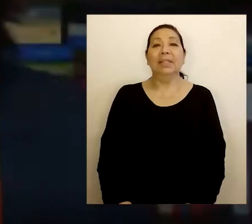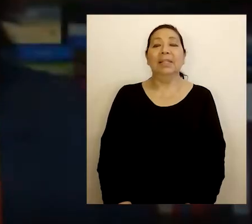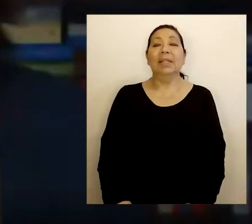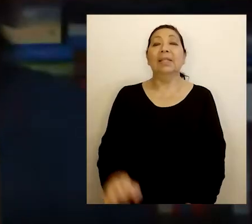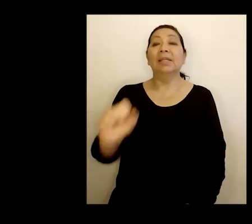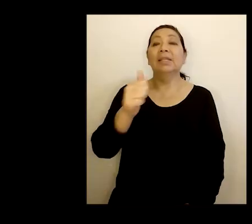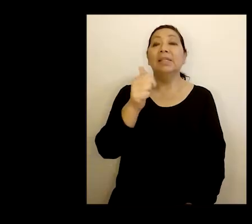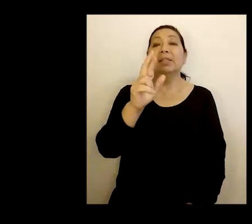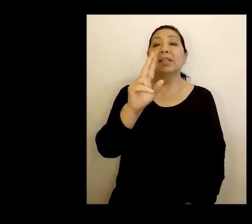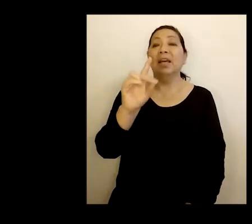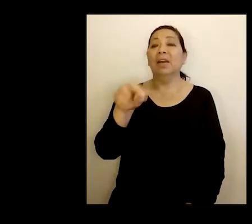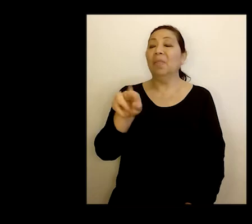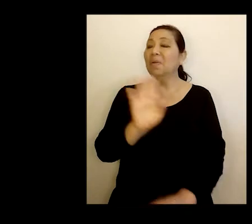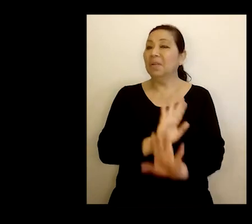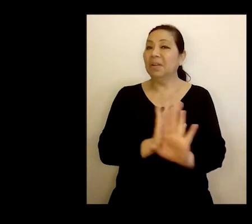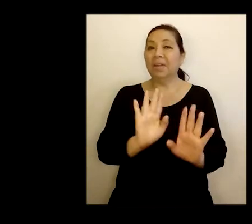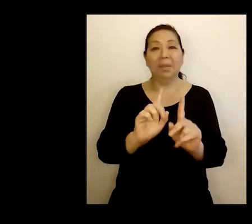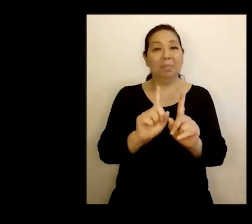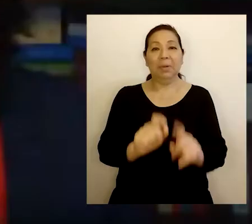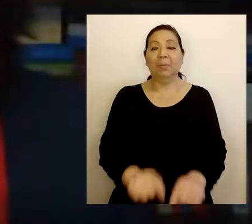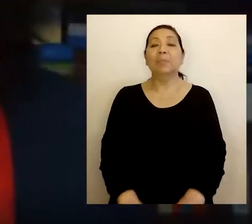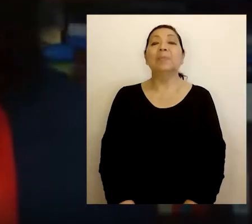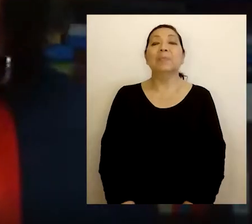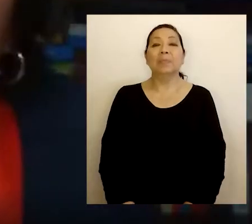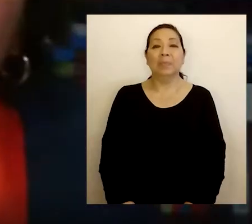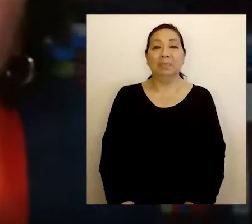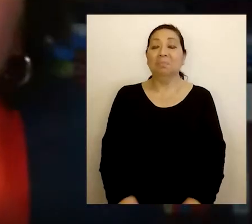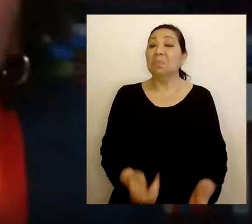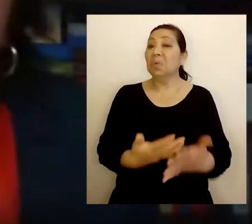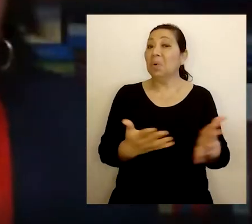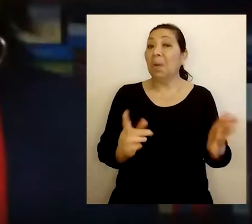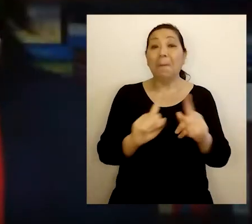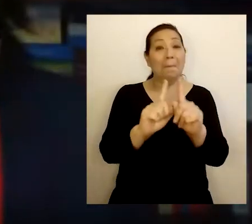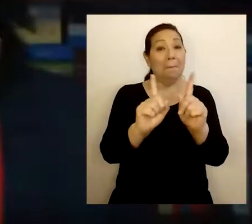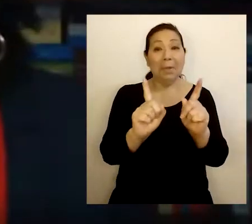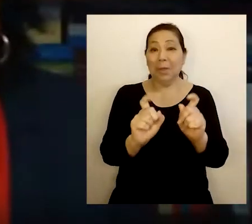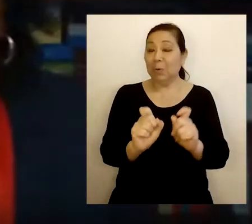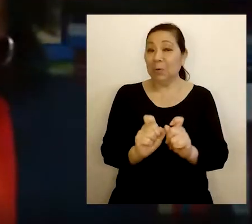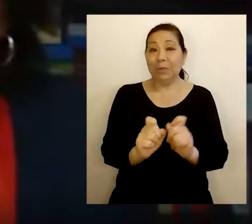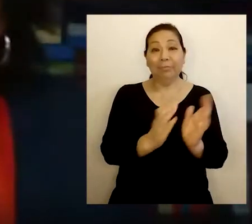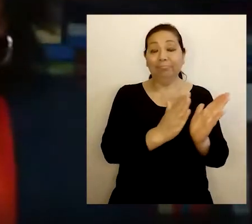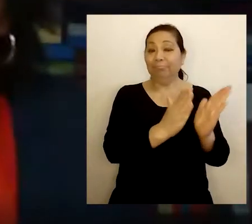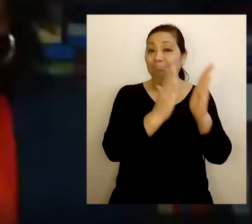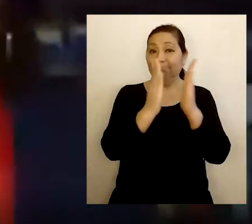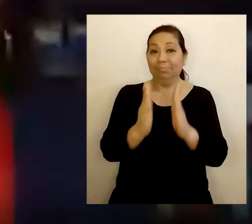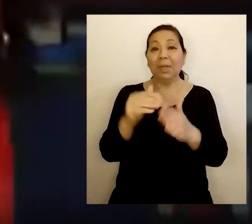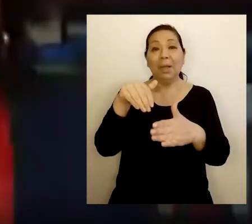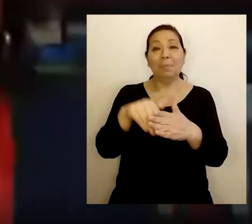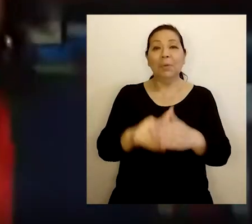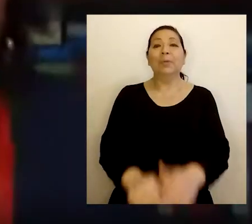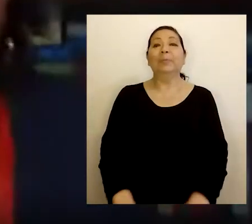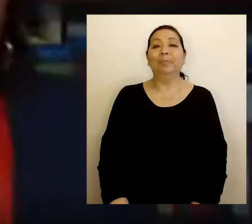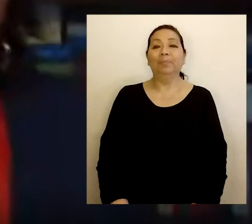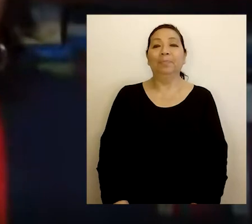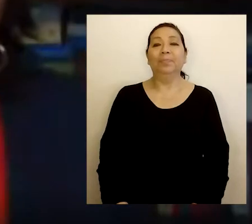Ardo. No tengo preguntas. Muy bien. Gracias. No habiendo preguntas que formular, la causa queda al voto.